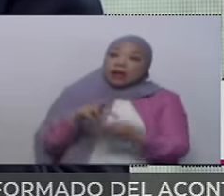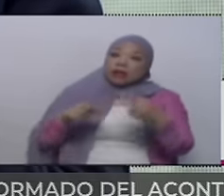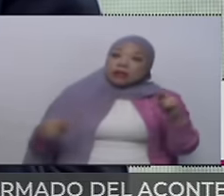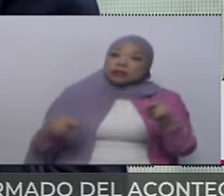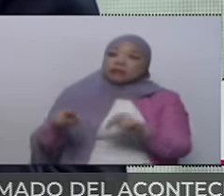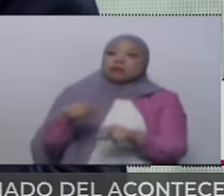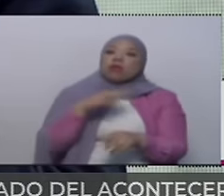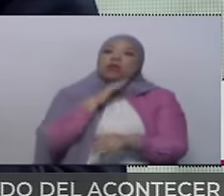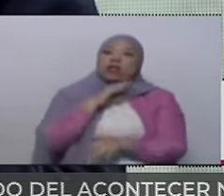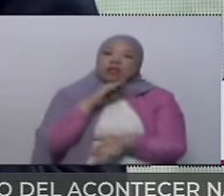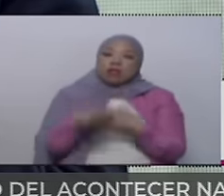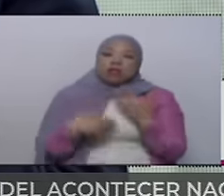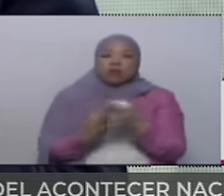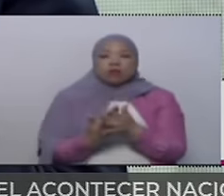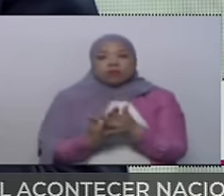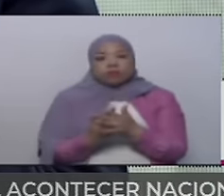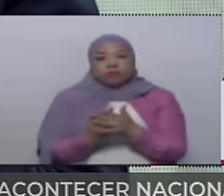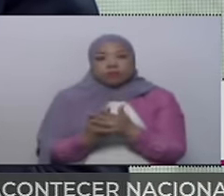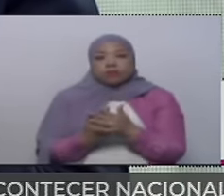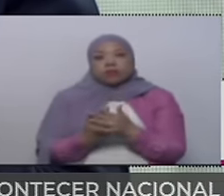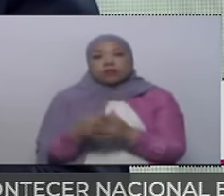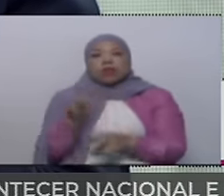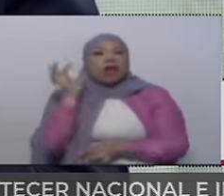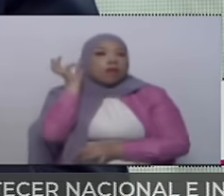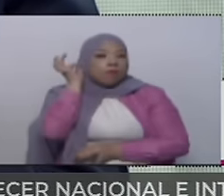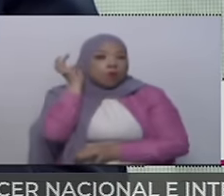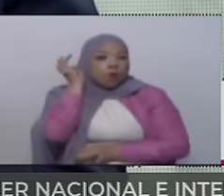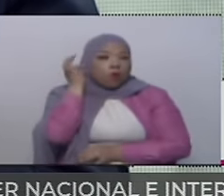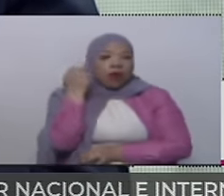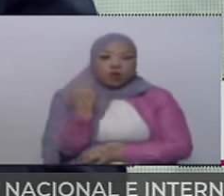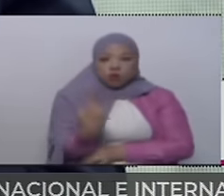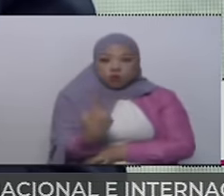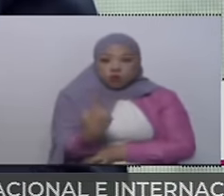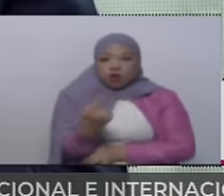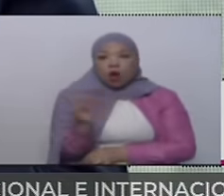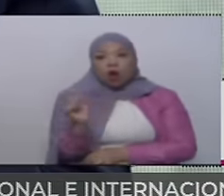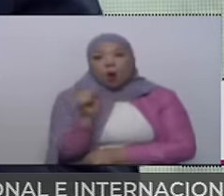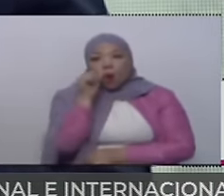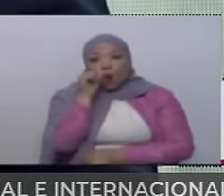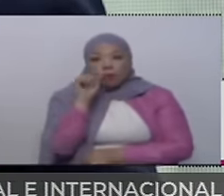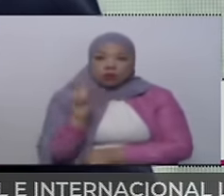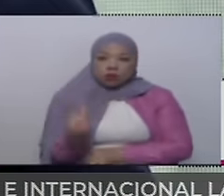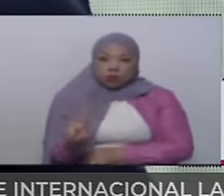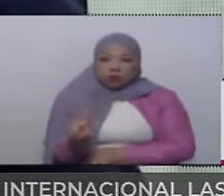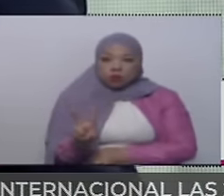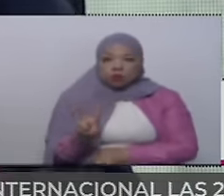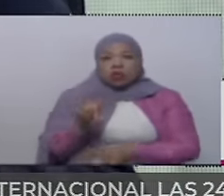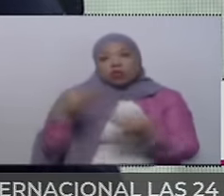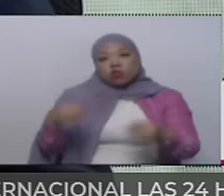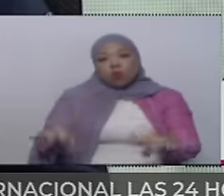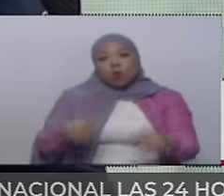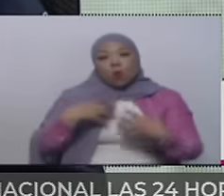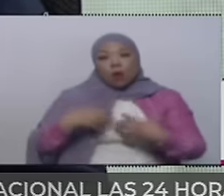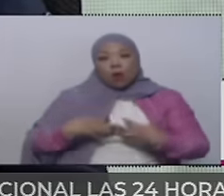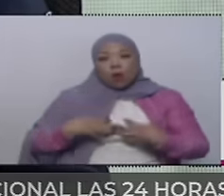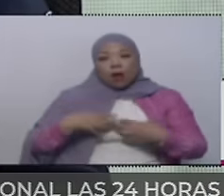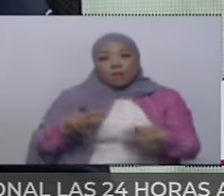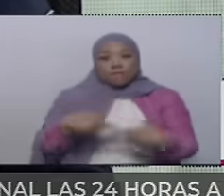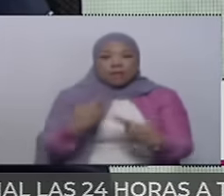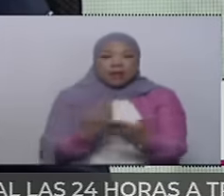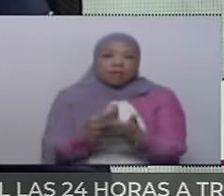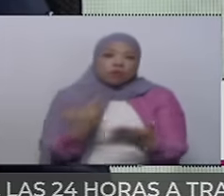replicándose es porque está activo el gen. En el caso del gen BRAT1 y BRAT2, que son característicos de cáncer de mama y que además,